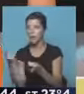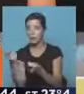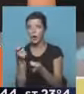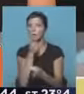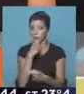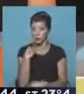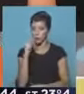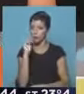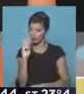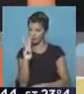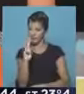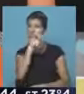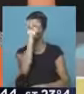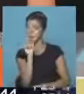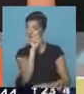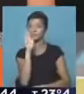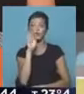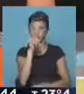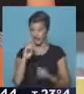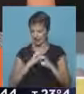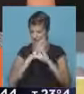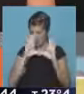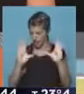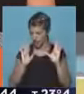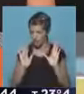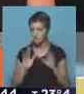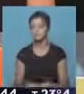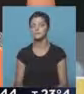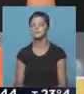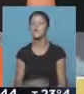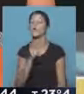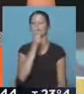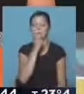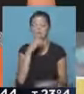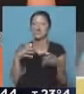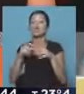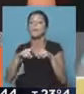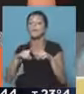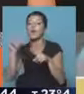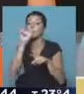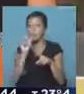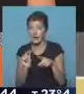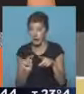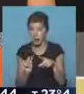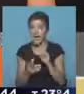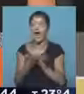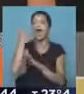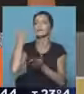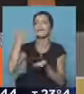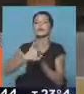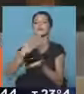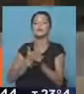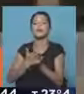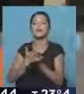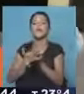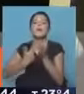claro en eeuu digamos porque lo que pasó en eeuu era poner el partido república va a grabar en los sectores más digamos